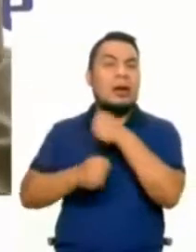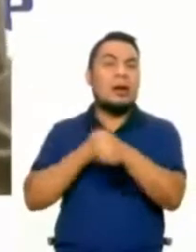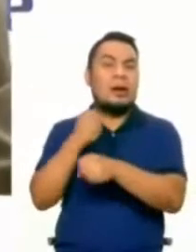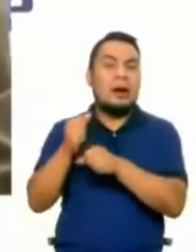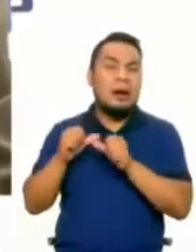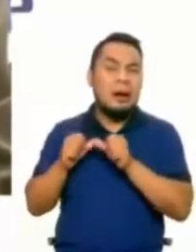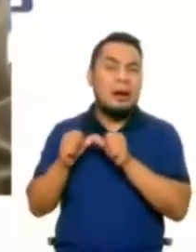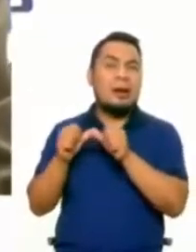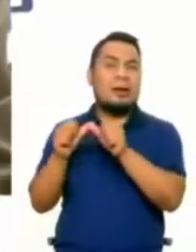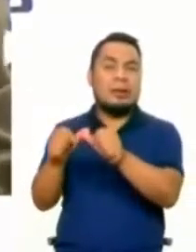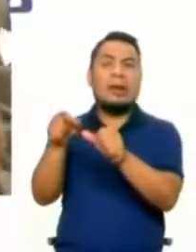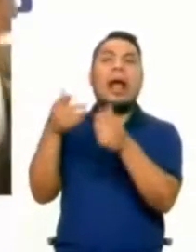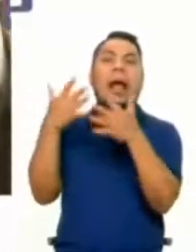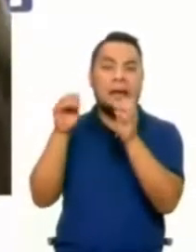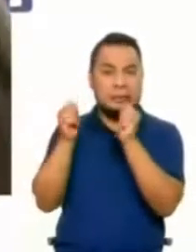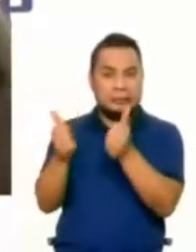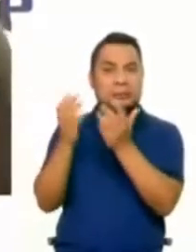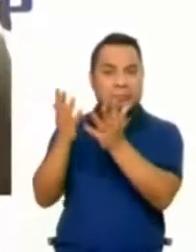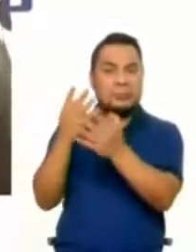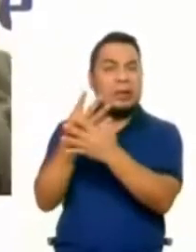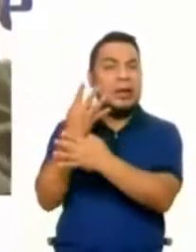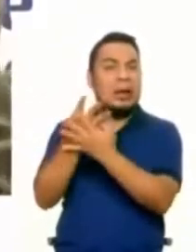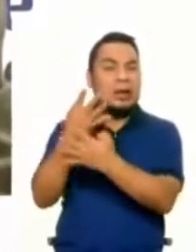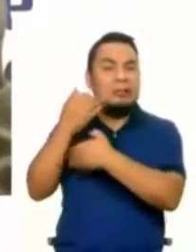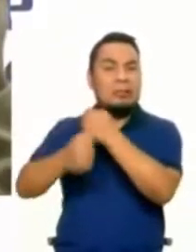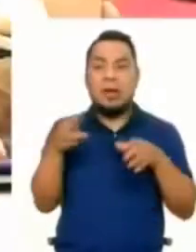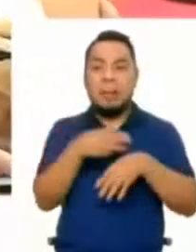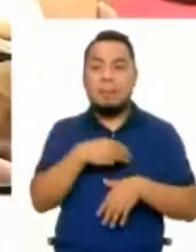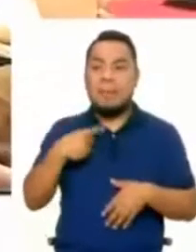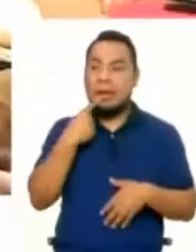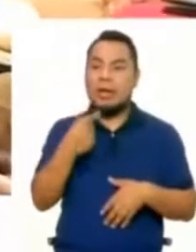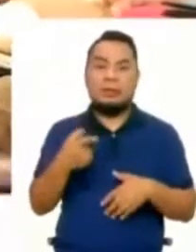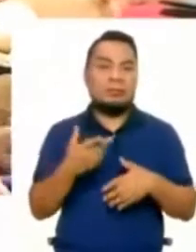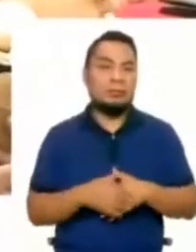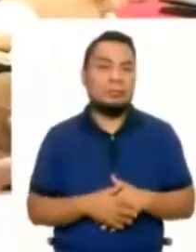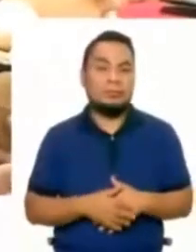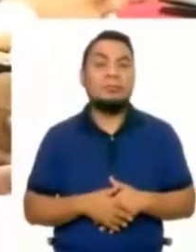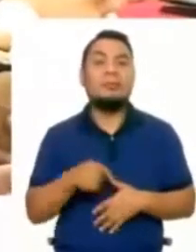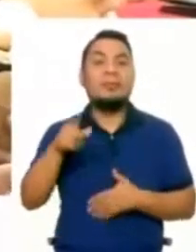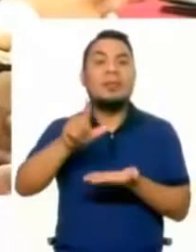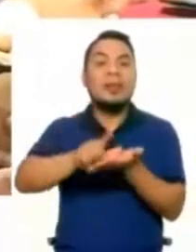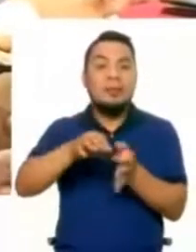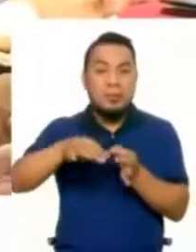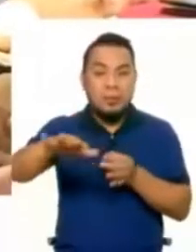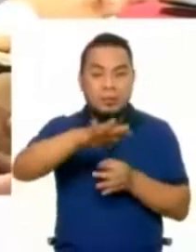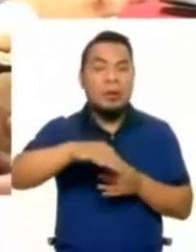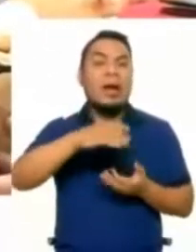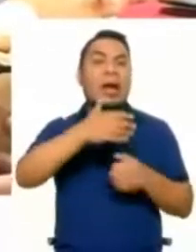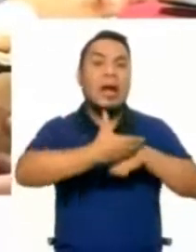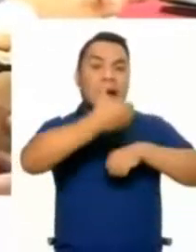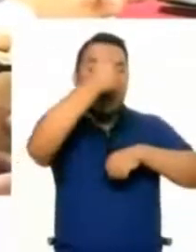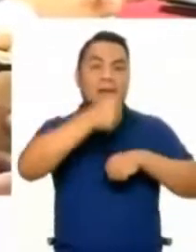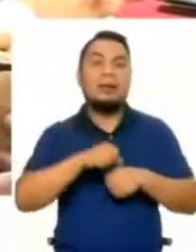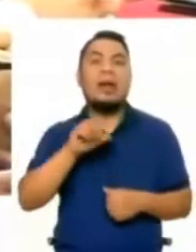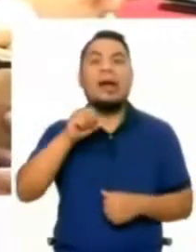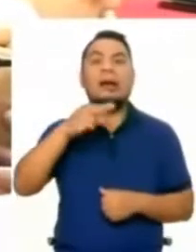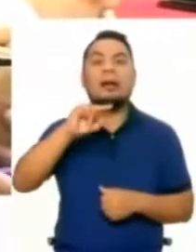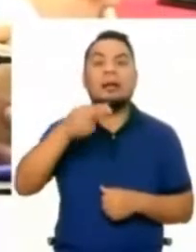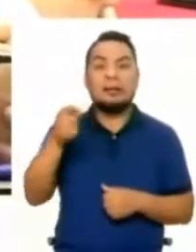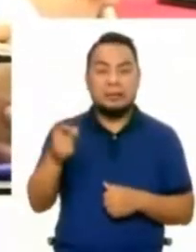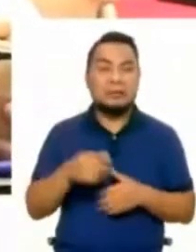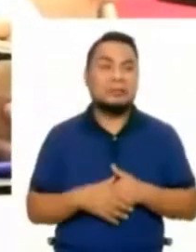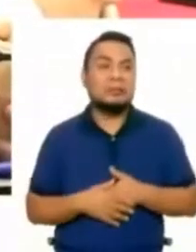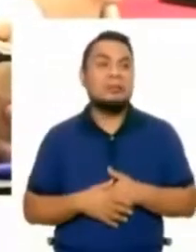la medida se aplicará luego de cumplida la pena. Bueno, amigos, también se tomó la decisión por parte